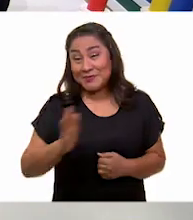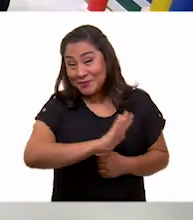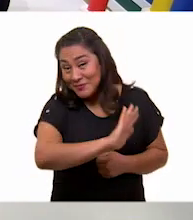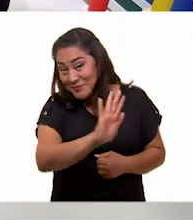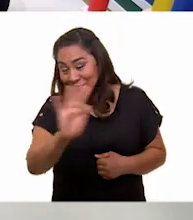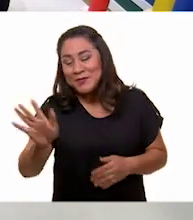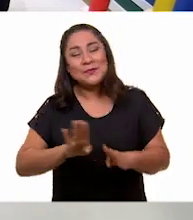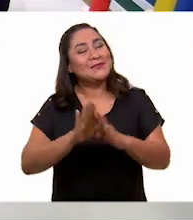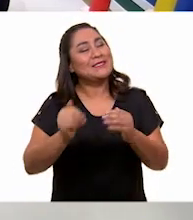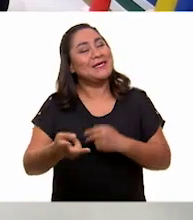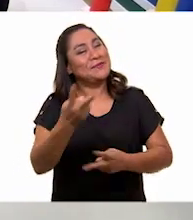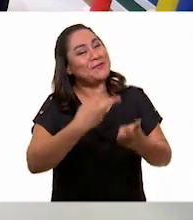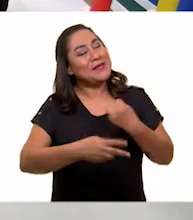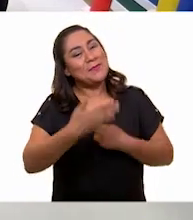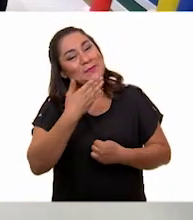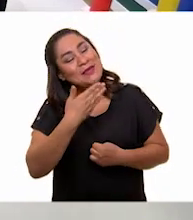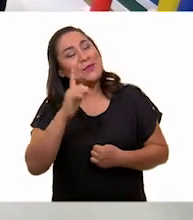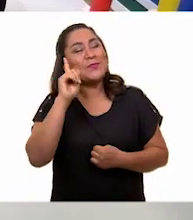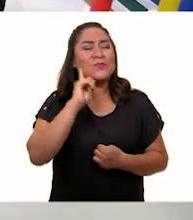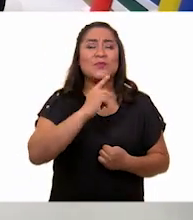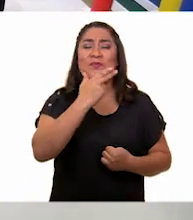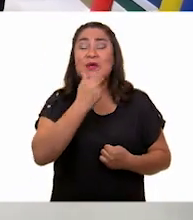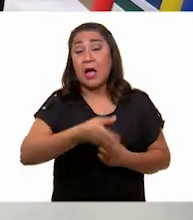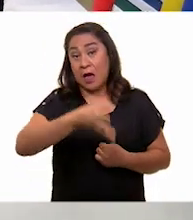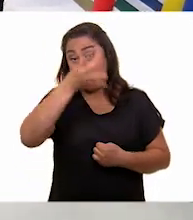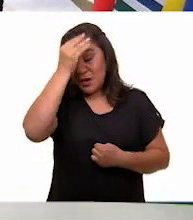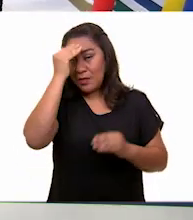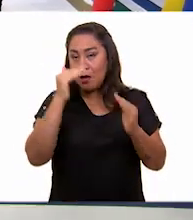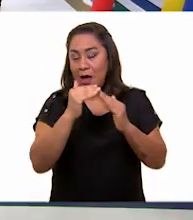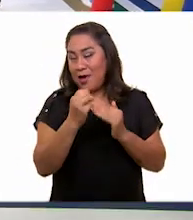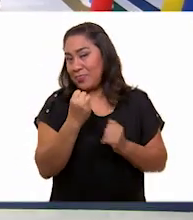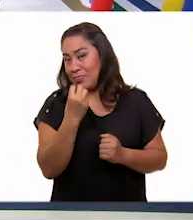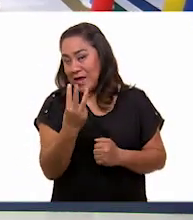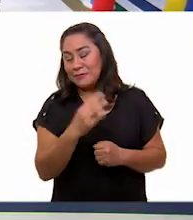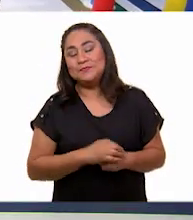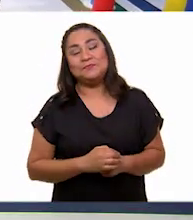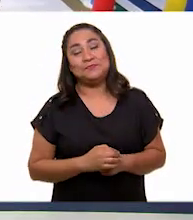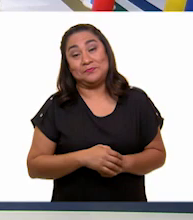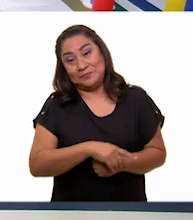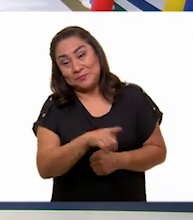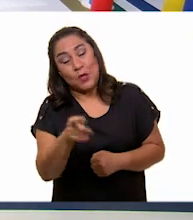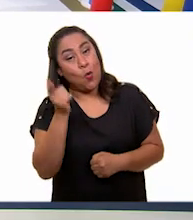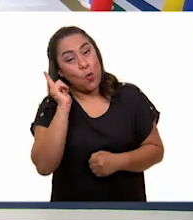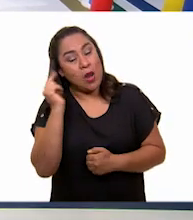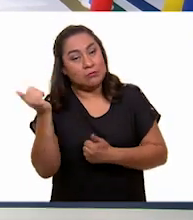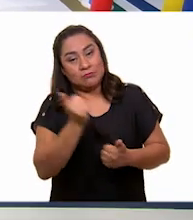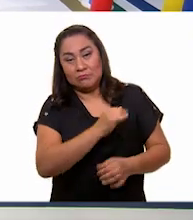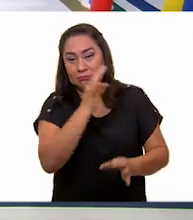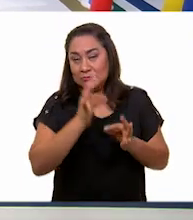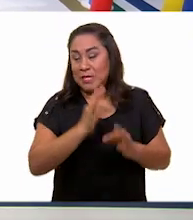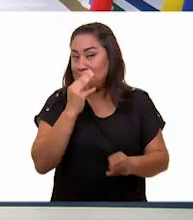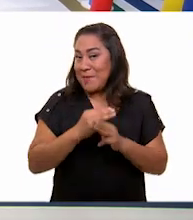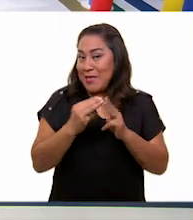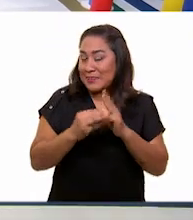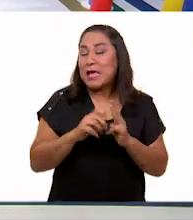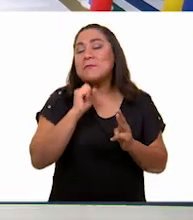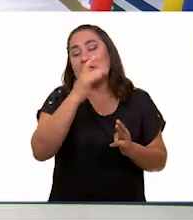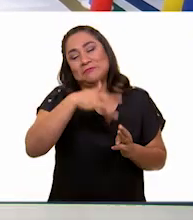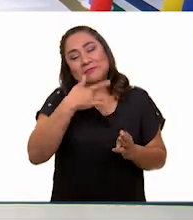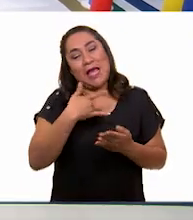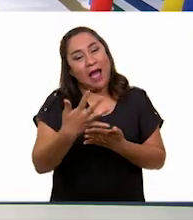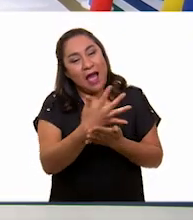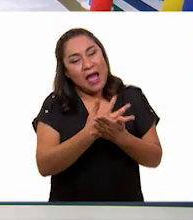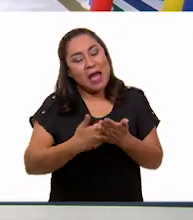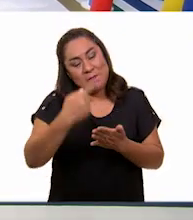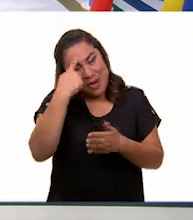Hola, ¿cómo están? Bienvenidos y bienvenidas a Aprende en Casa 3. Espero que ya tengan todo su material y todas las ganas para comenzar con esta